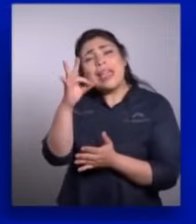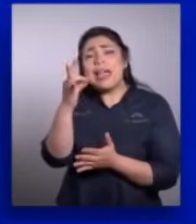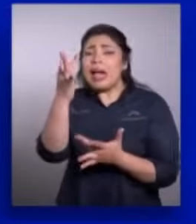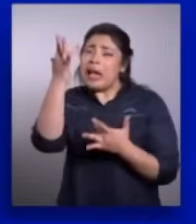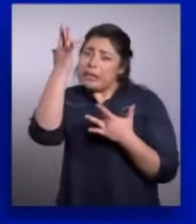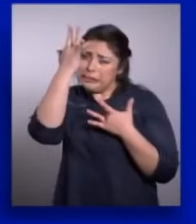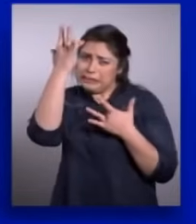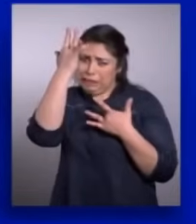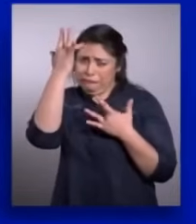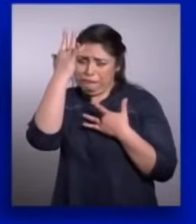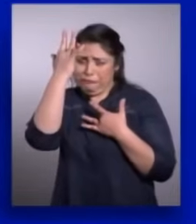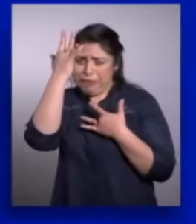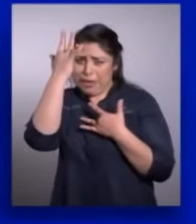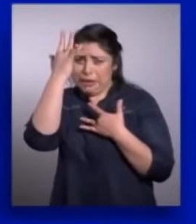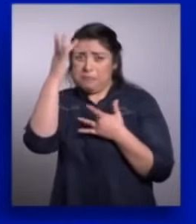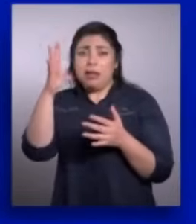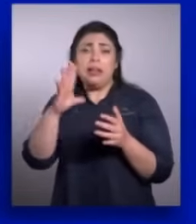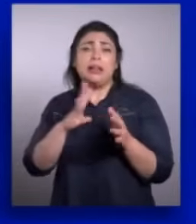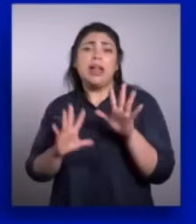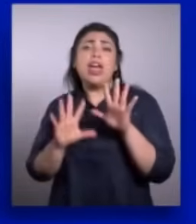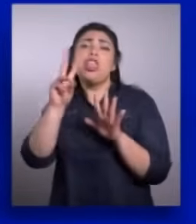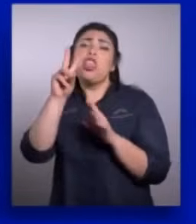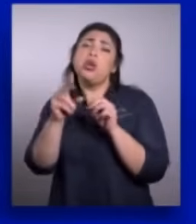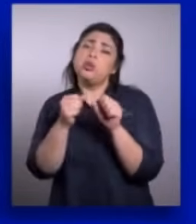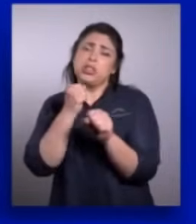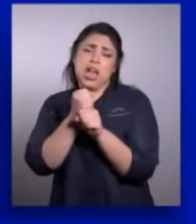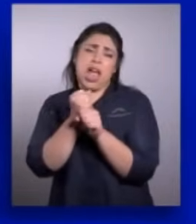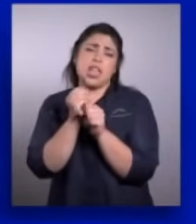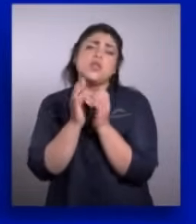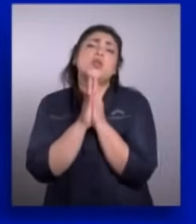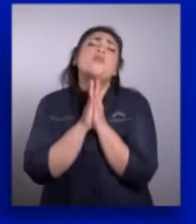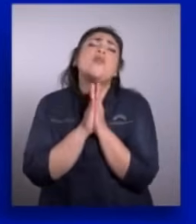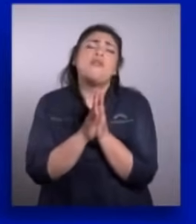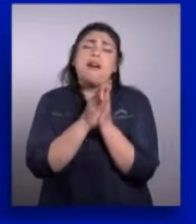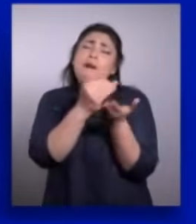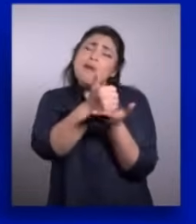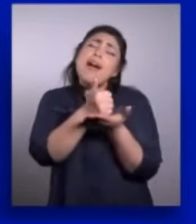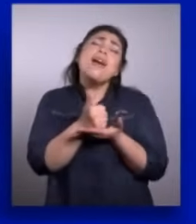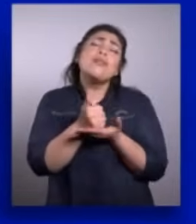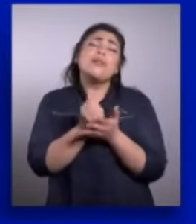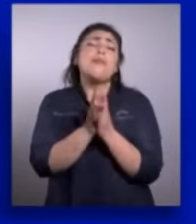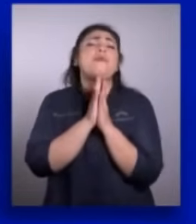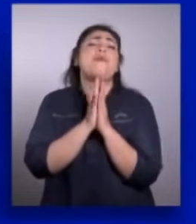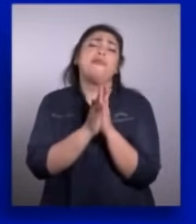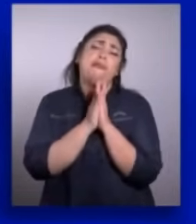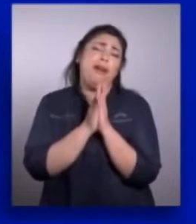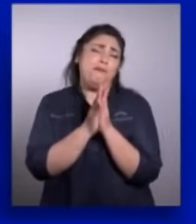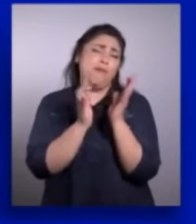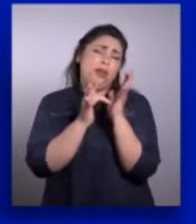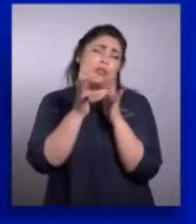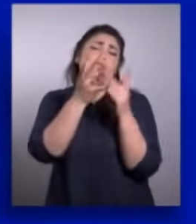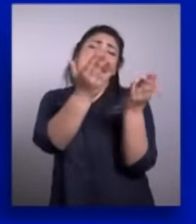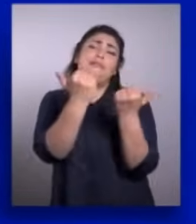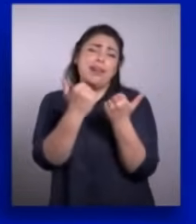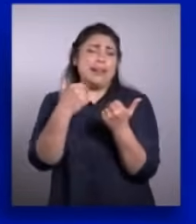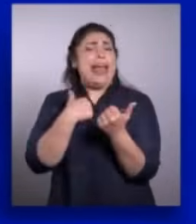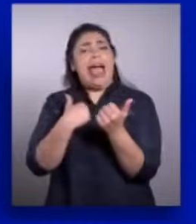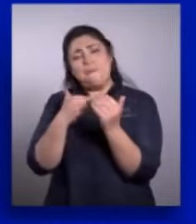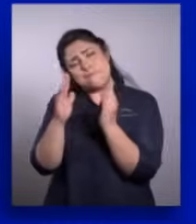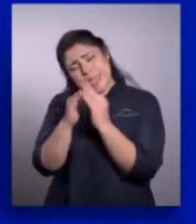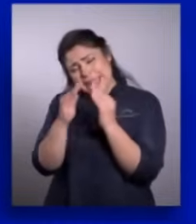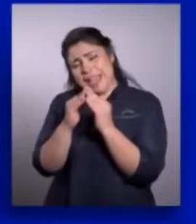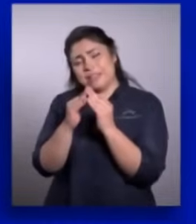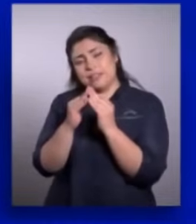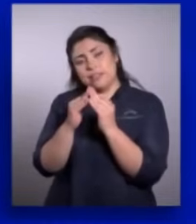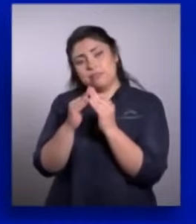Este caso es digno de ser analizado Número uno no hay